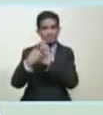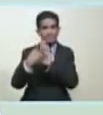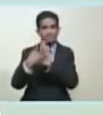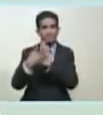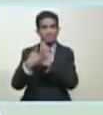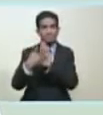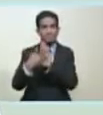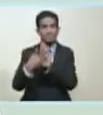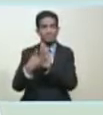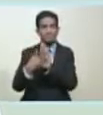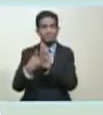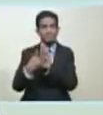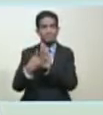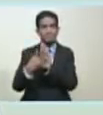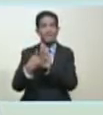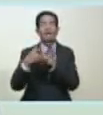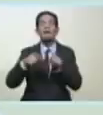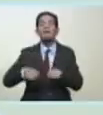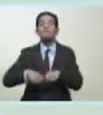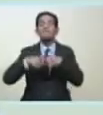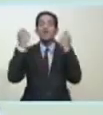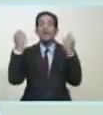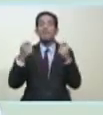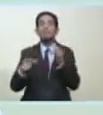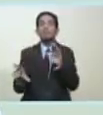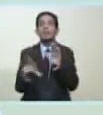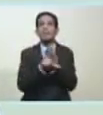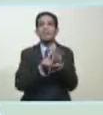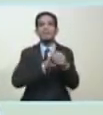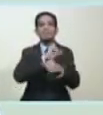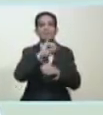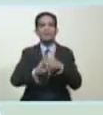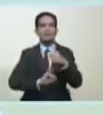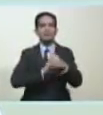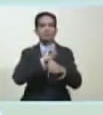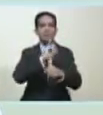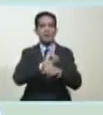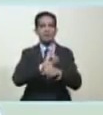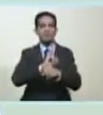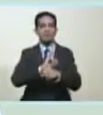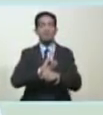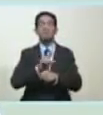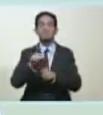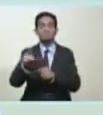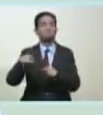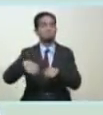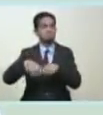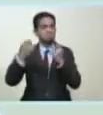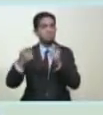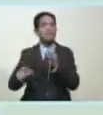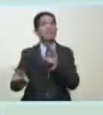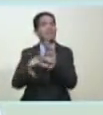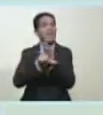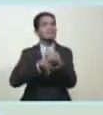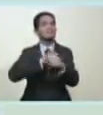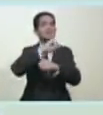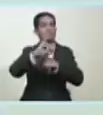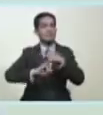abusando, violando la ley internacional, ha violado la ley internacional de manera